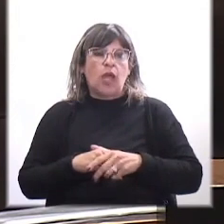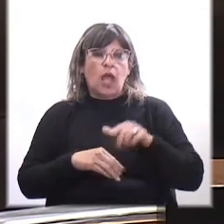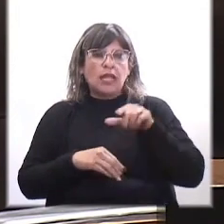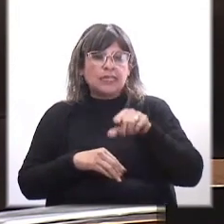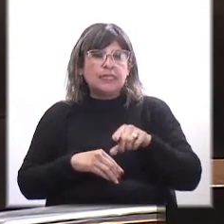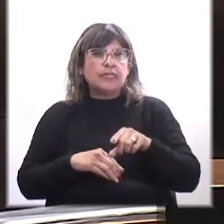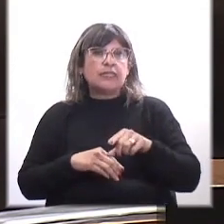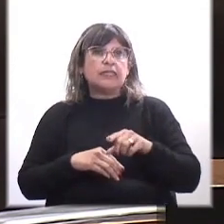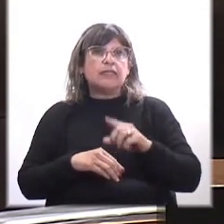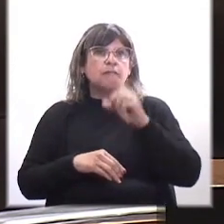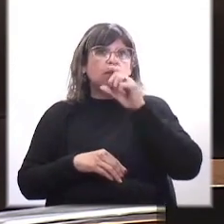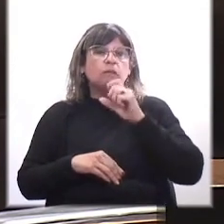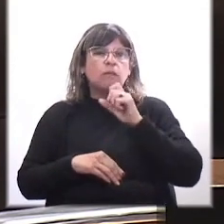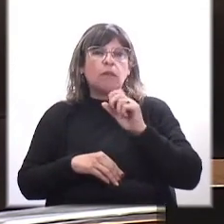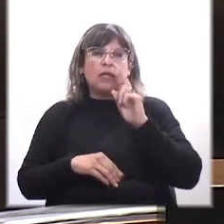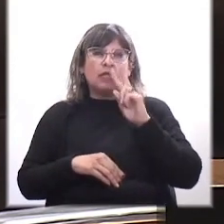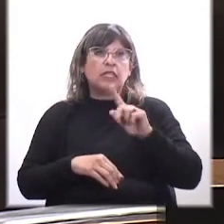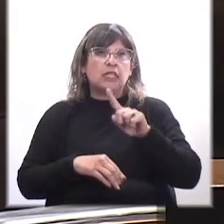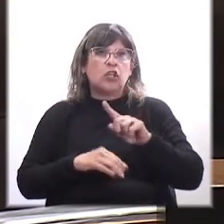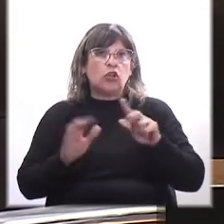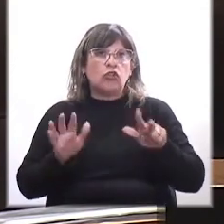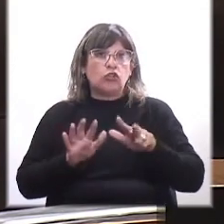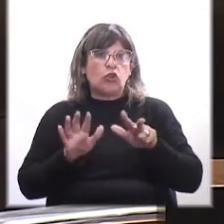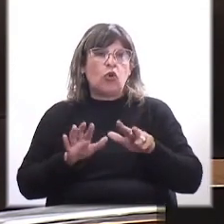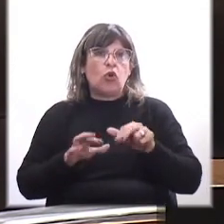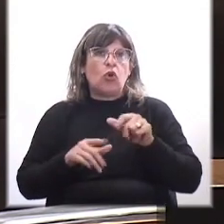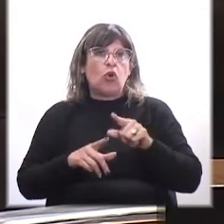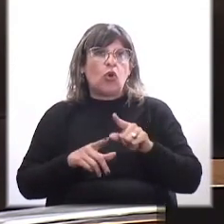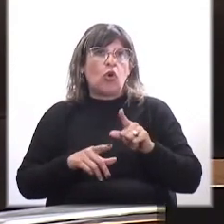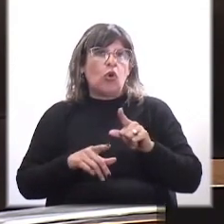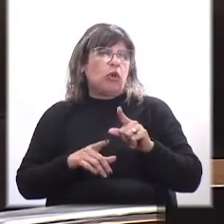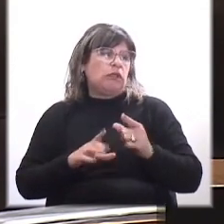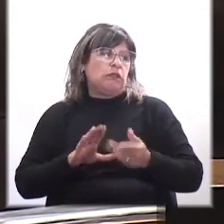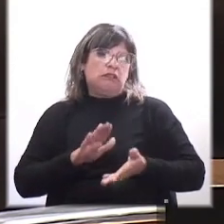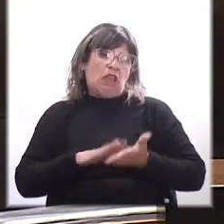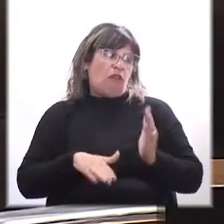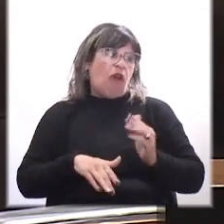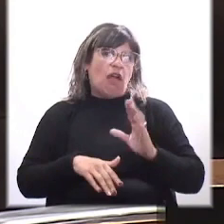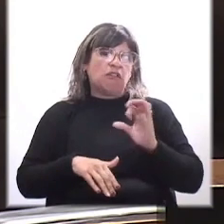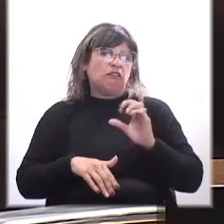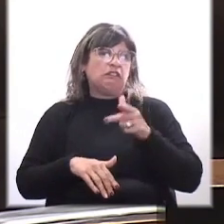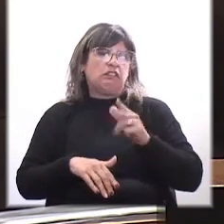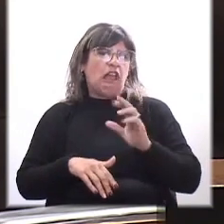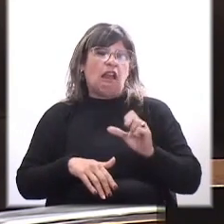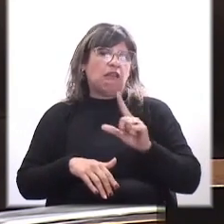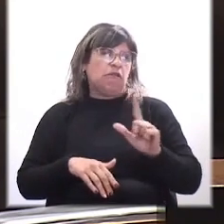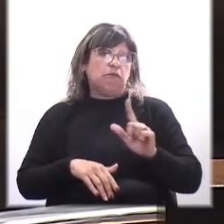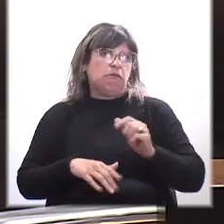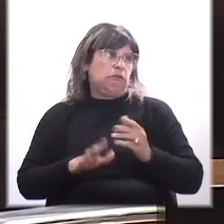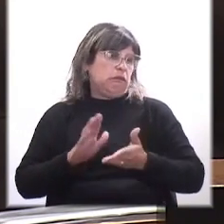donde en marzo del 2018 Shell se baja de ese memorando de entendimiento.